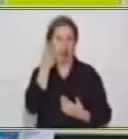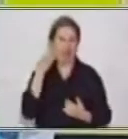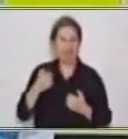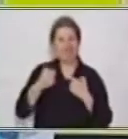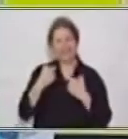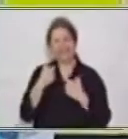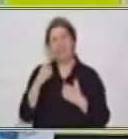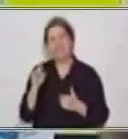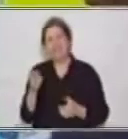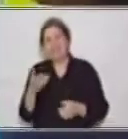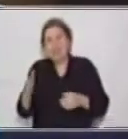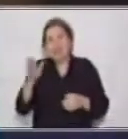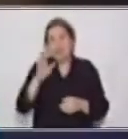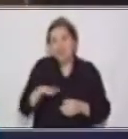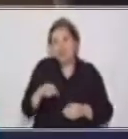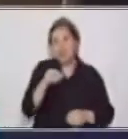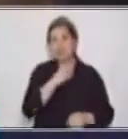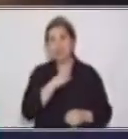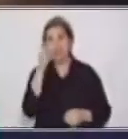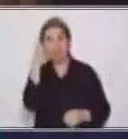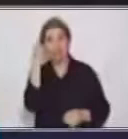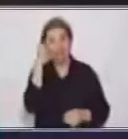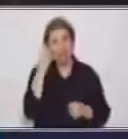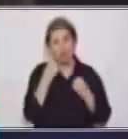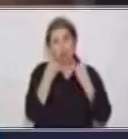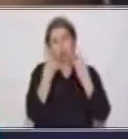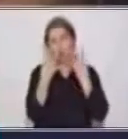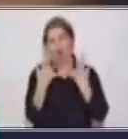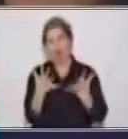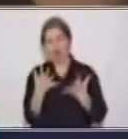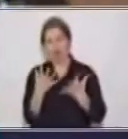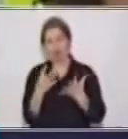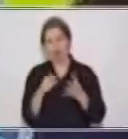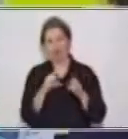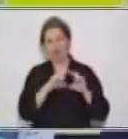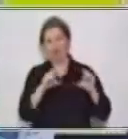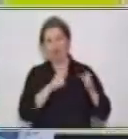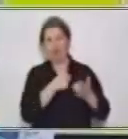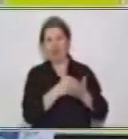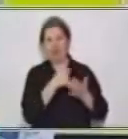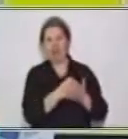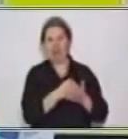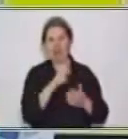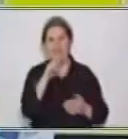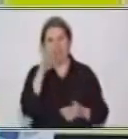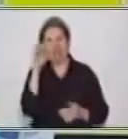Luego, quieren saber cuántos billetes de a 20 necesitaban para pagar el resto.